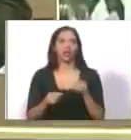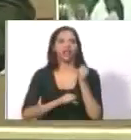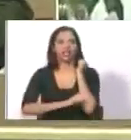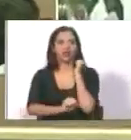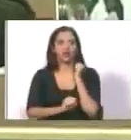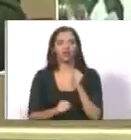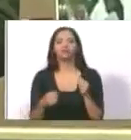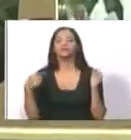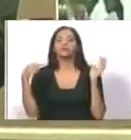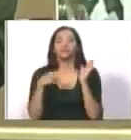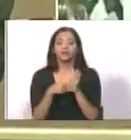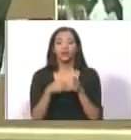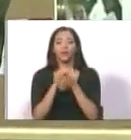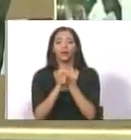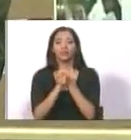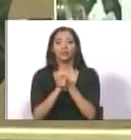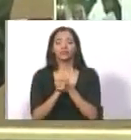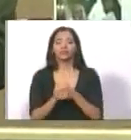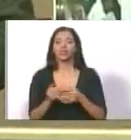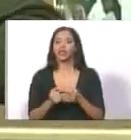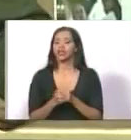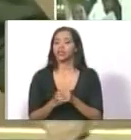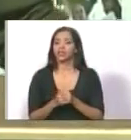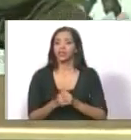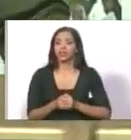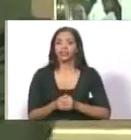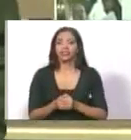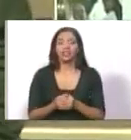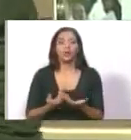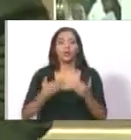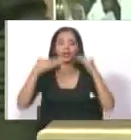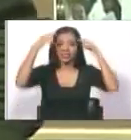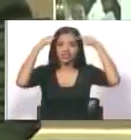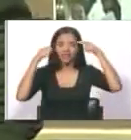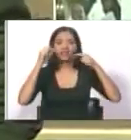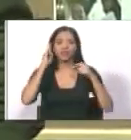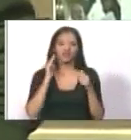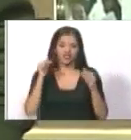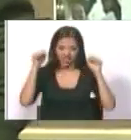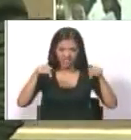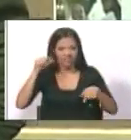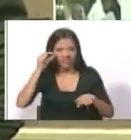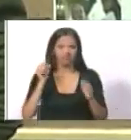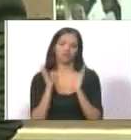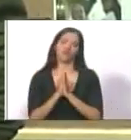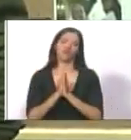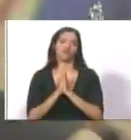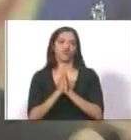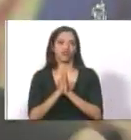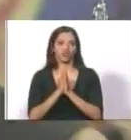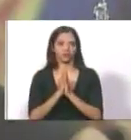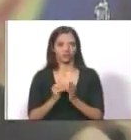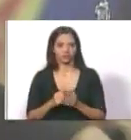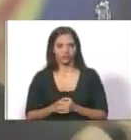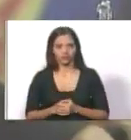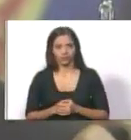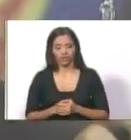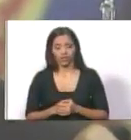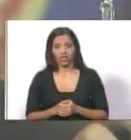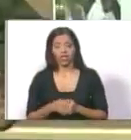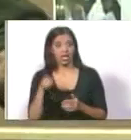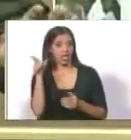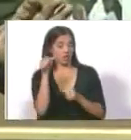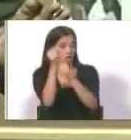que levantan la bandera del legado del comandante Chávez, de Bolívar, y en estas fechas, por Dios, por Dios. Entonces ellos